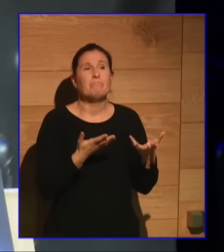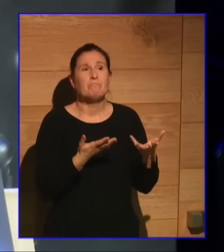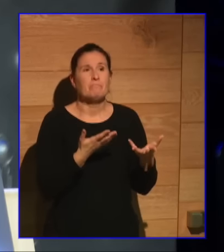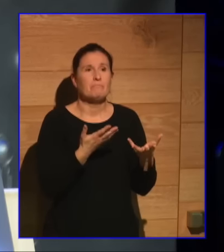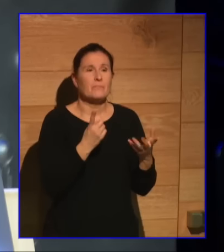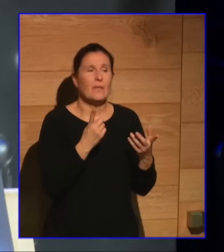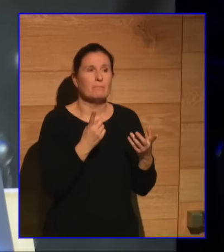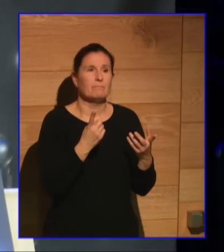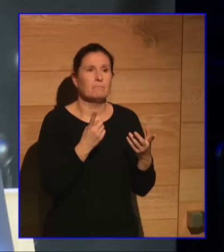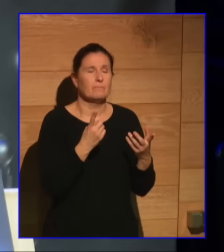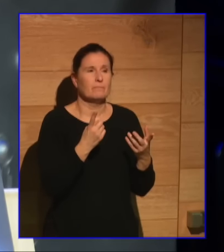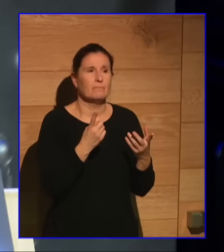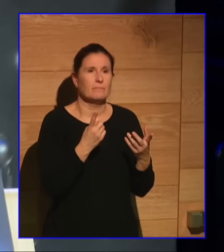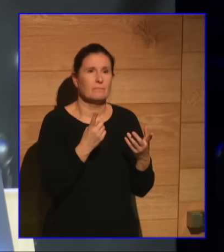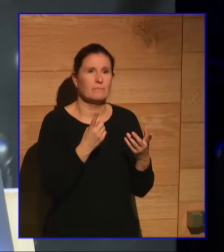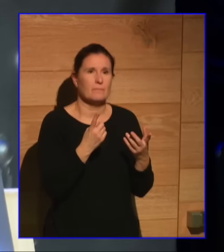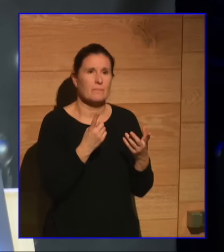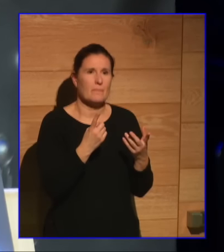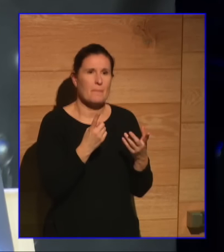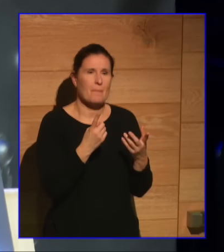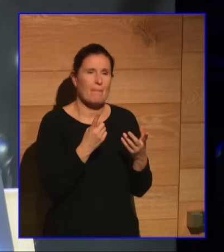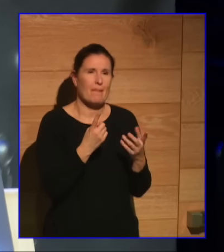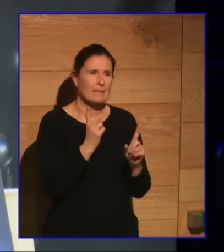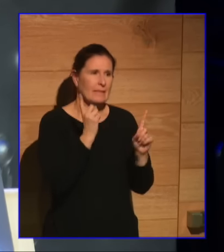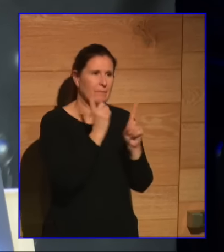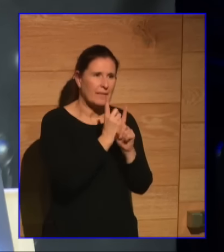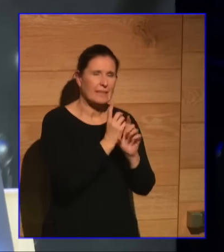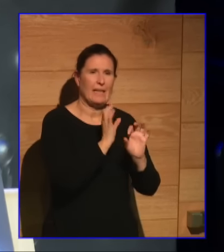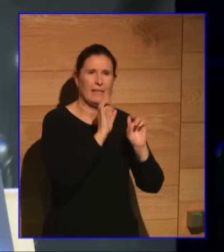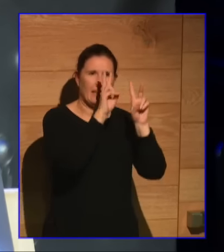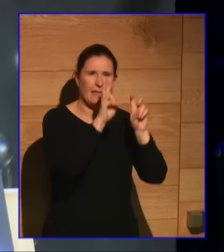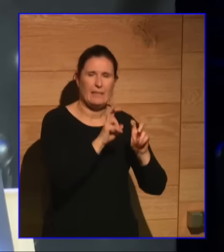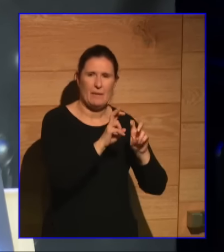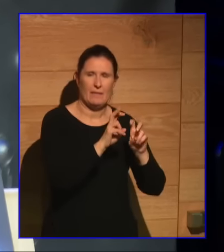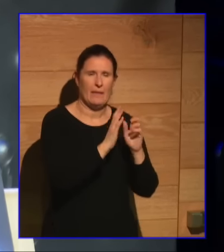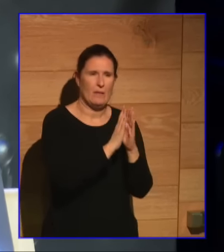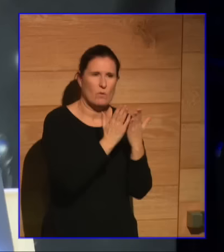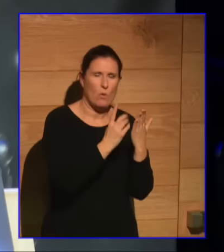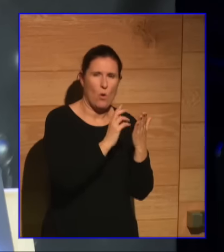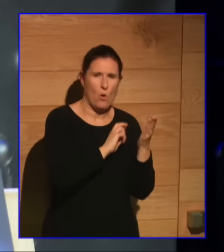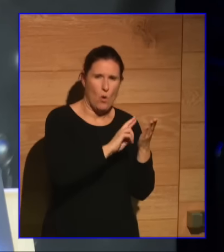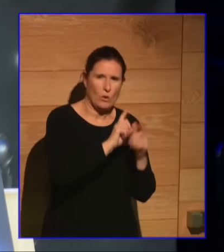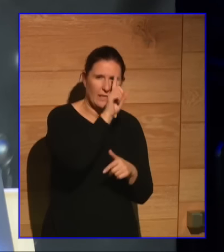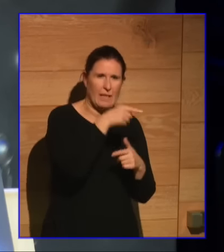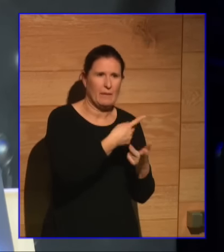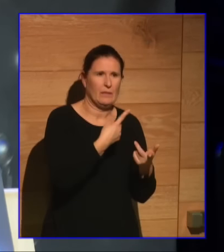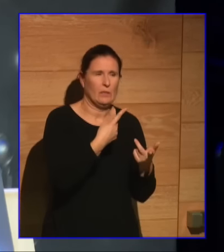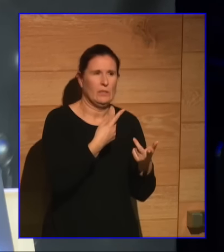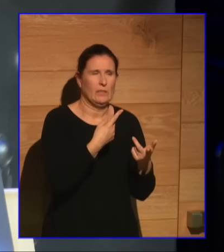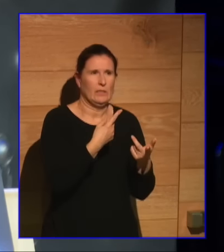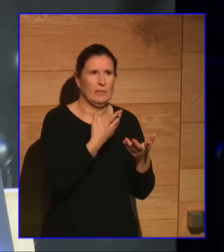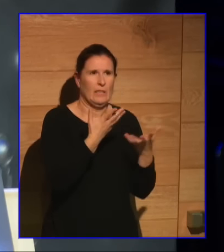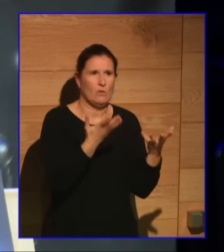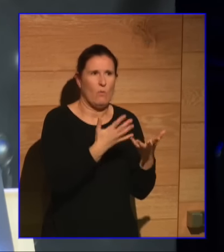se enfrentan a grabados del Nuevo Testamento, sí. y de repente son como genios de la interpretación,